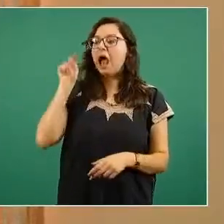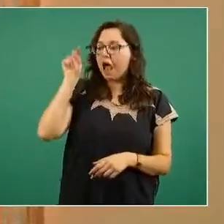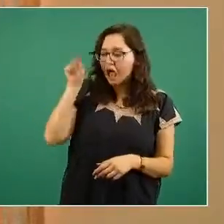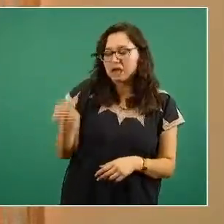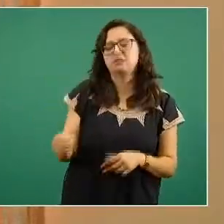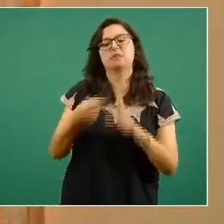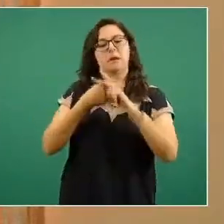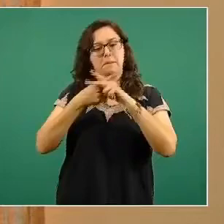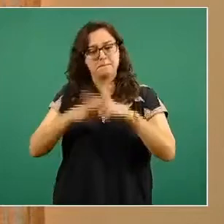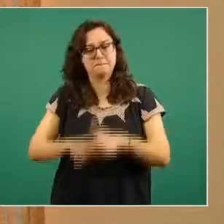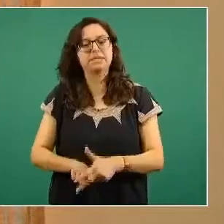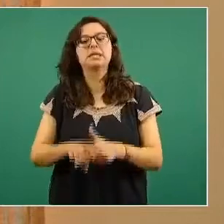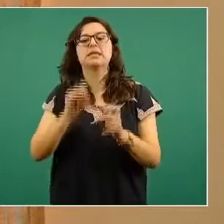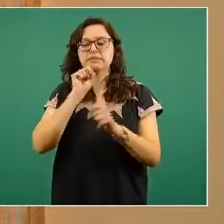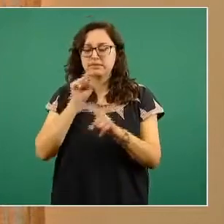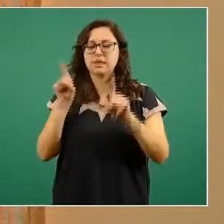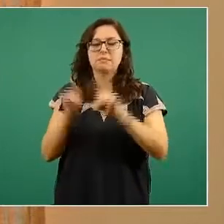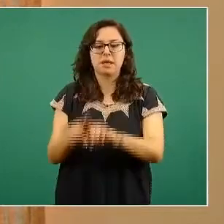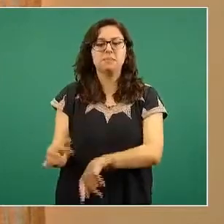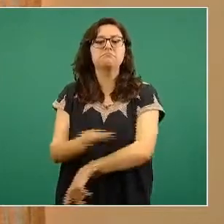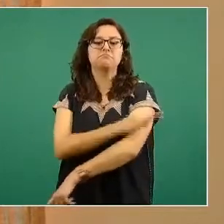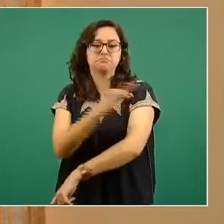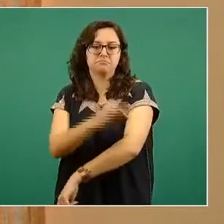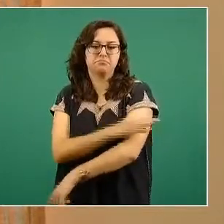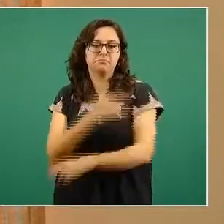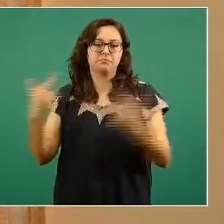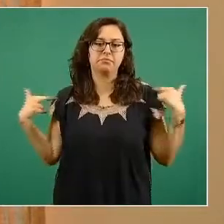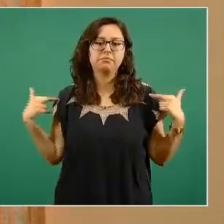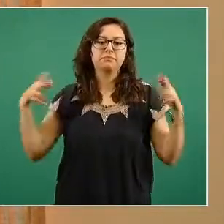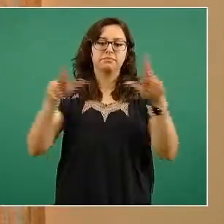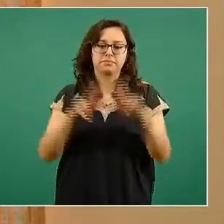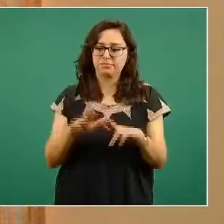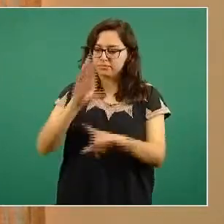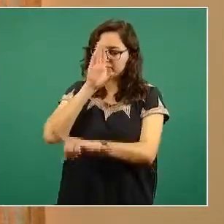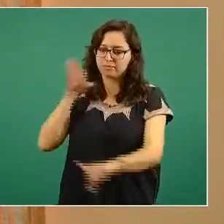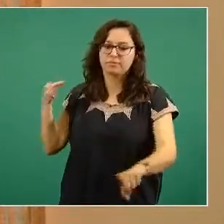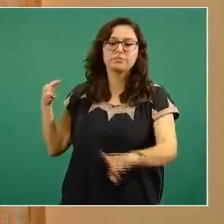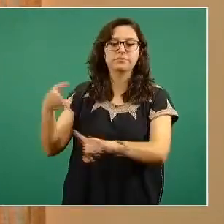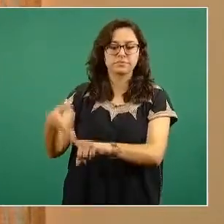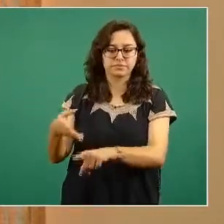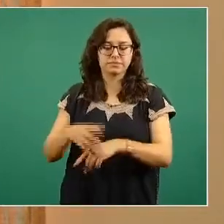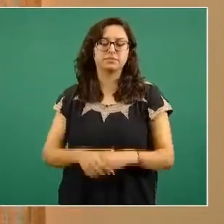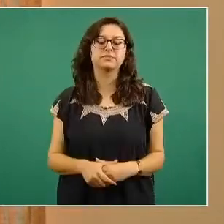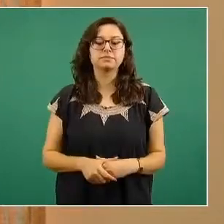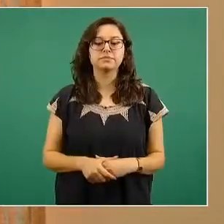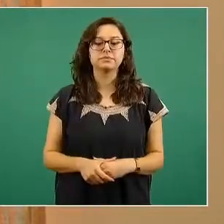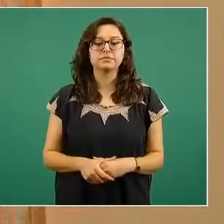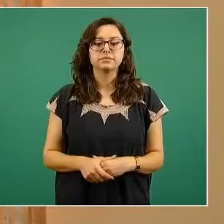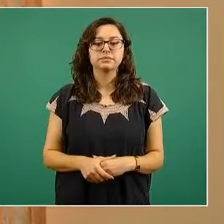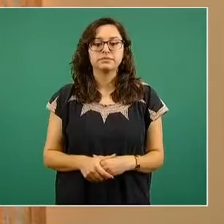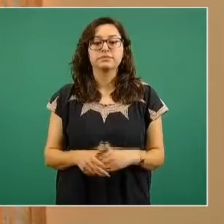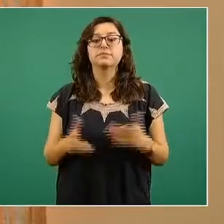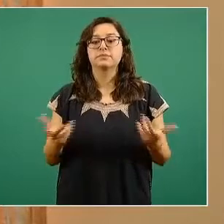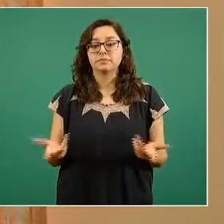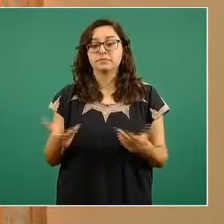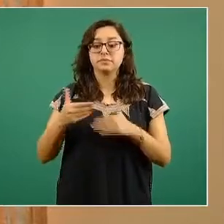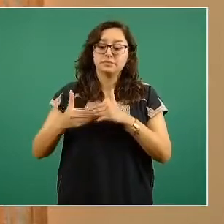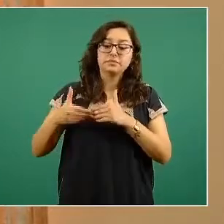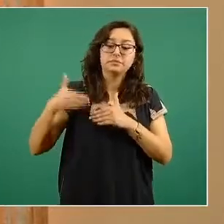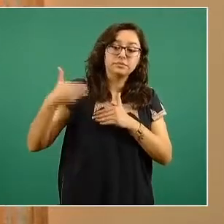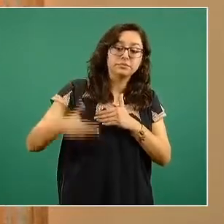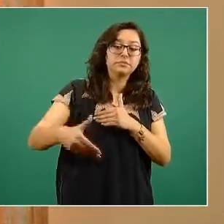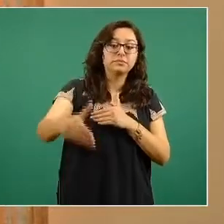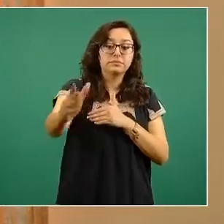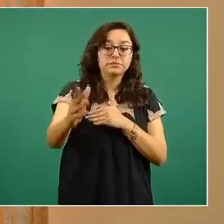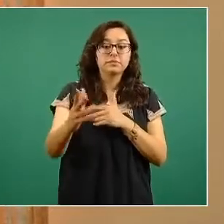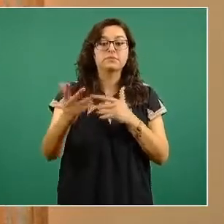entidades federativas candidatas a recibir vacunación específica para el personal educativo, con una mirada de